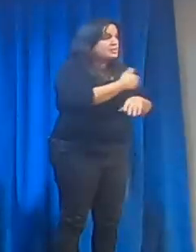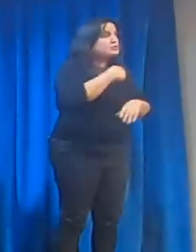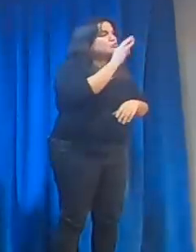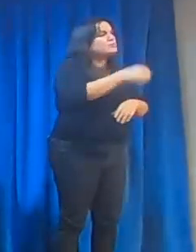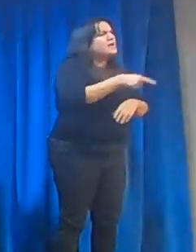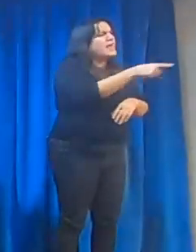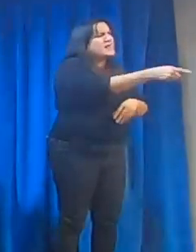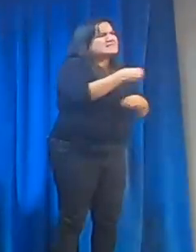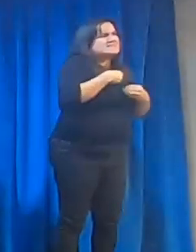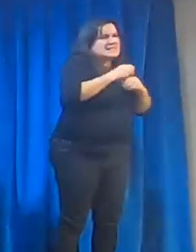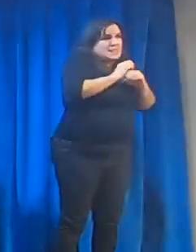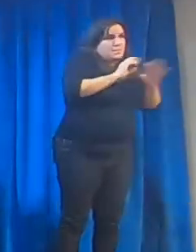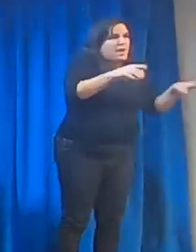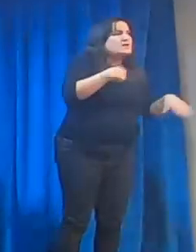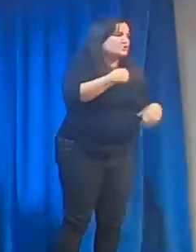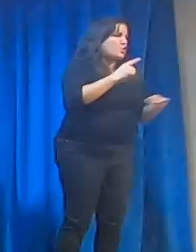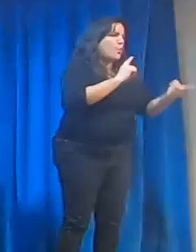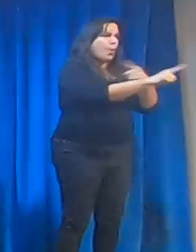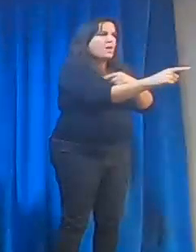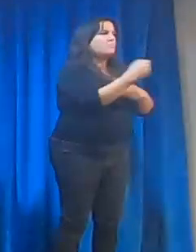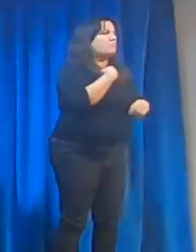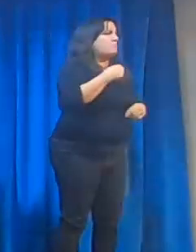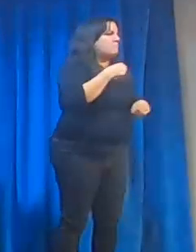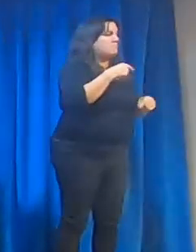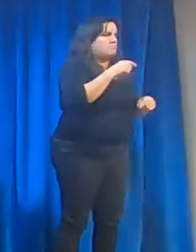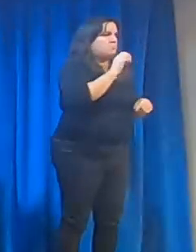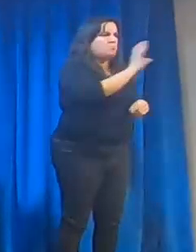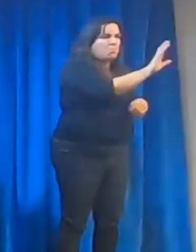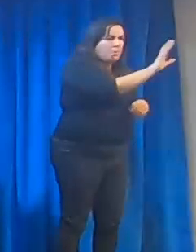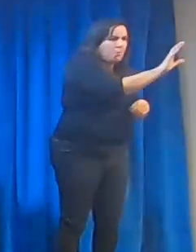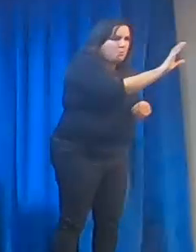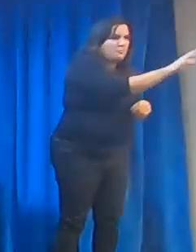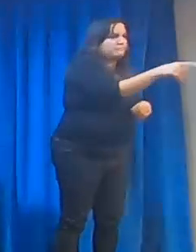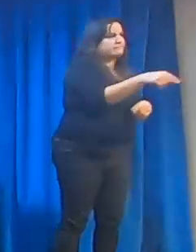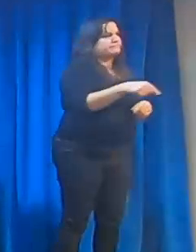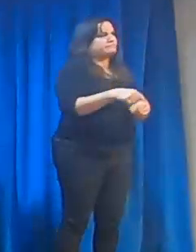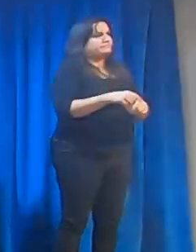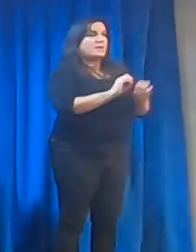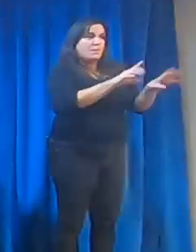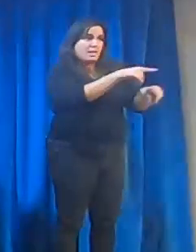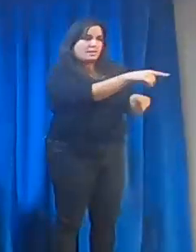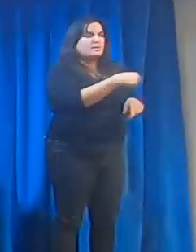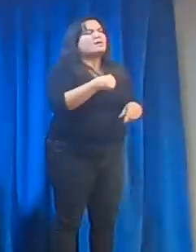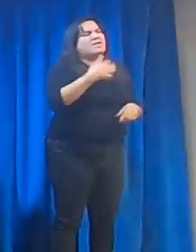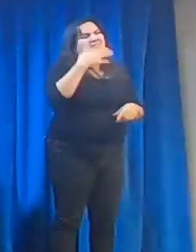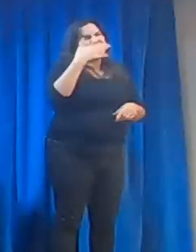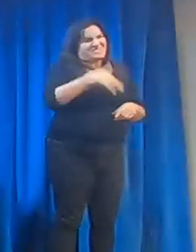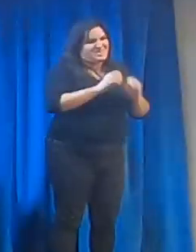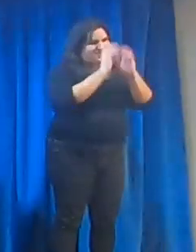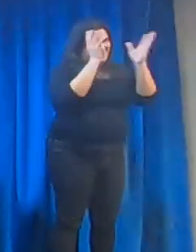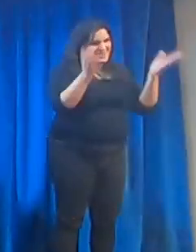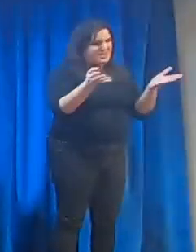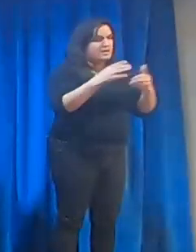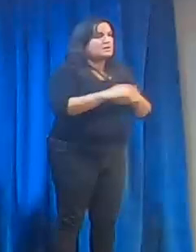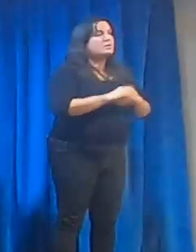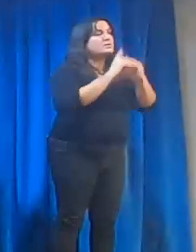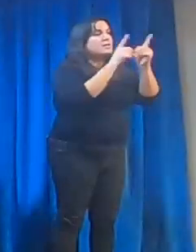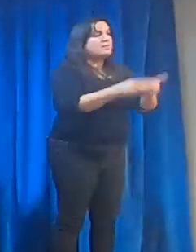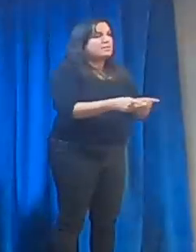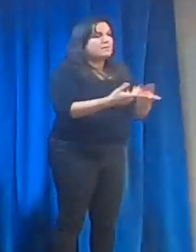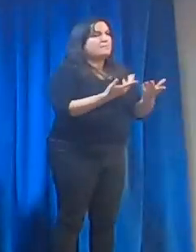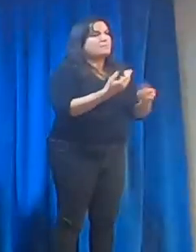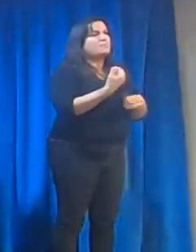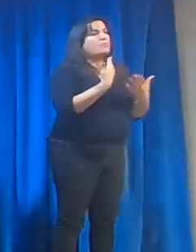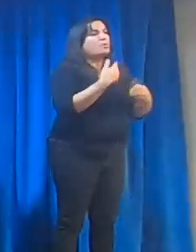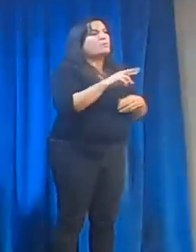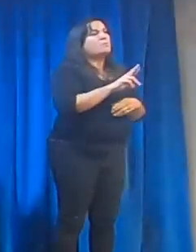otro le va a hacer mal. Lo entienden perfectamente. Les decimos, y en nuestro trabajo se puede, que tienen prohibido pedir permiso para ir